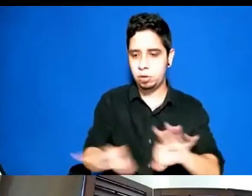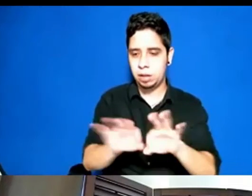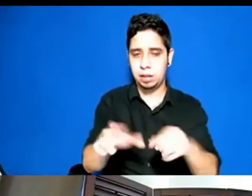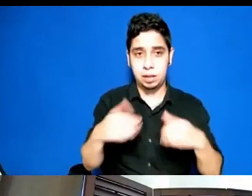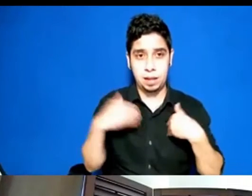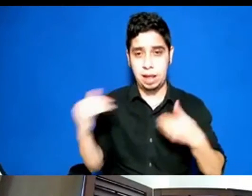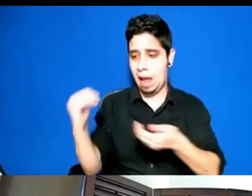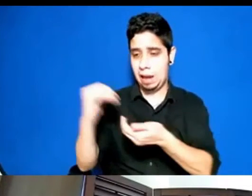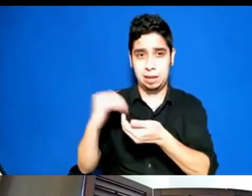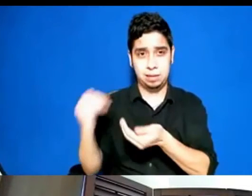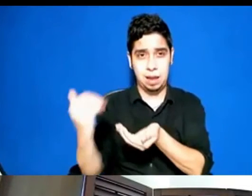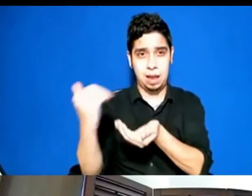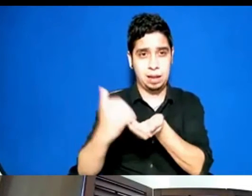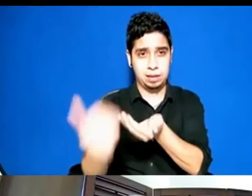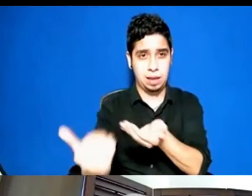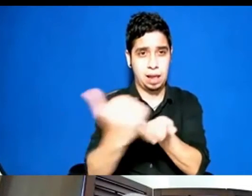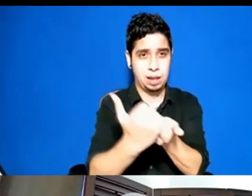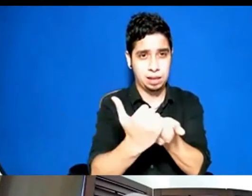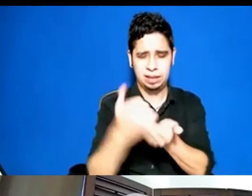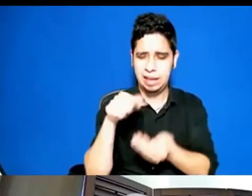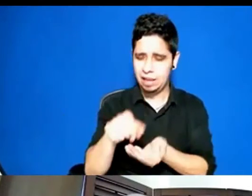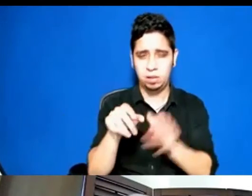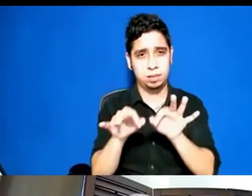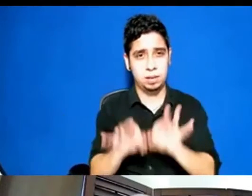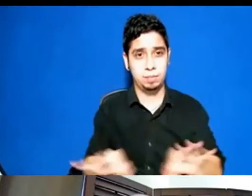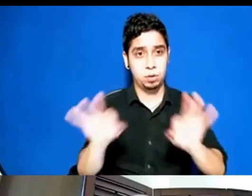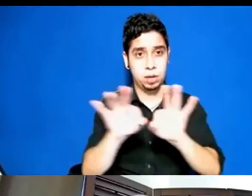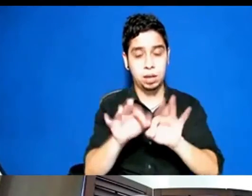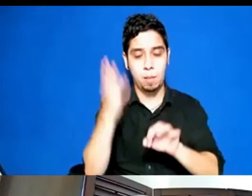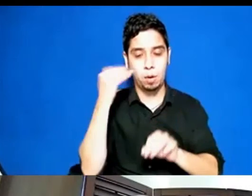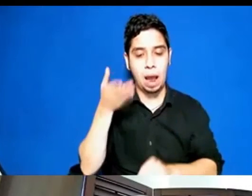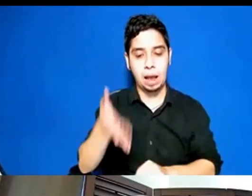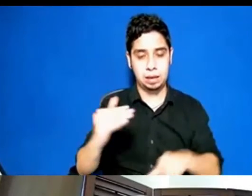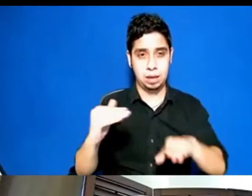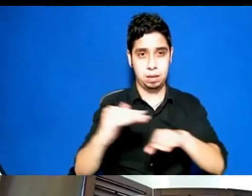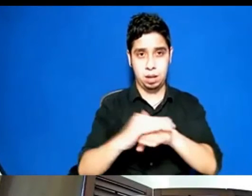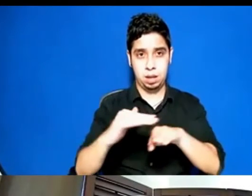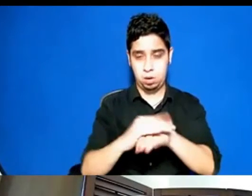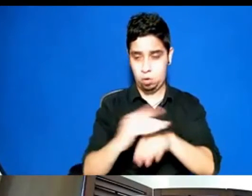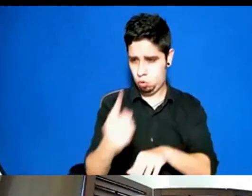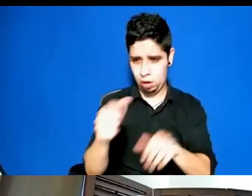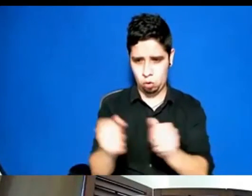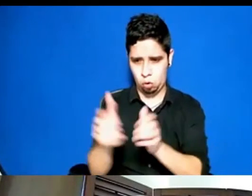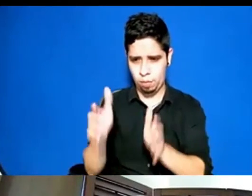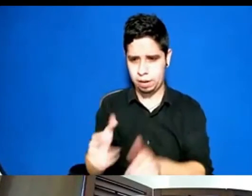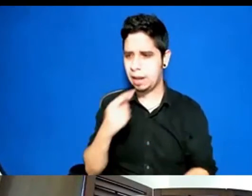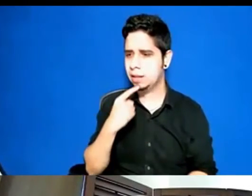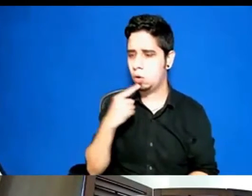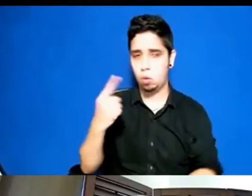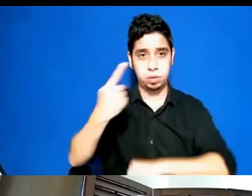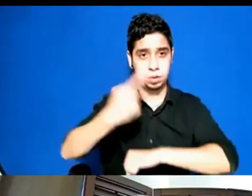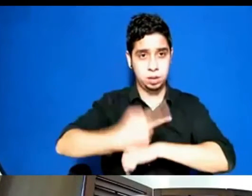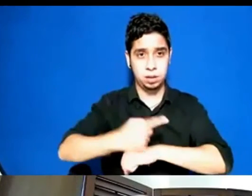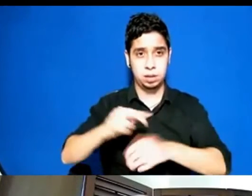la verdad es que... ahí en esa playa, como dijo una de nuestras compañeras, los